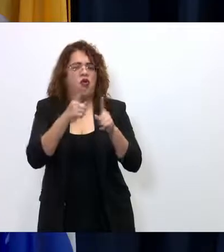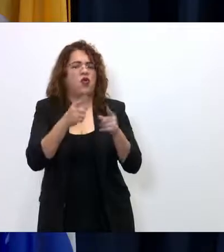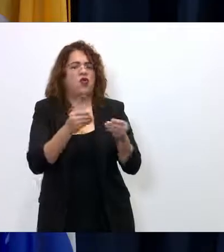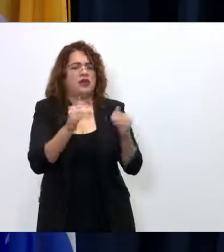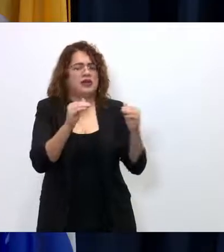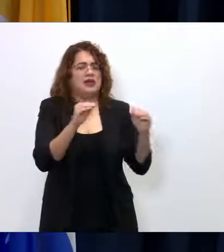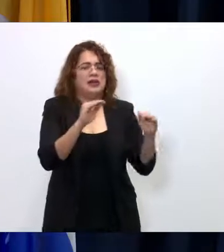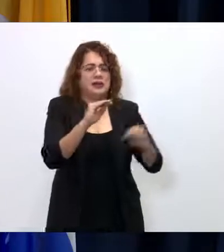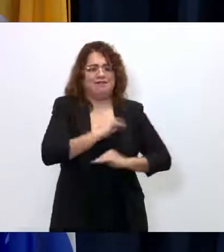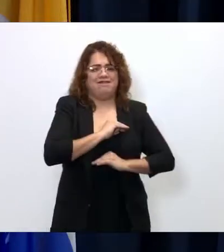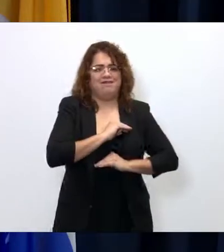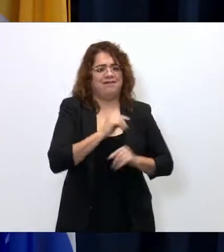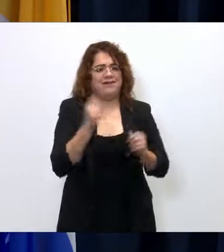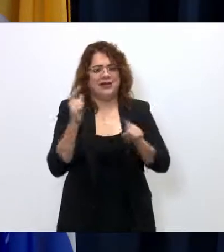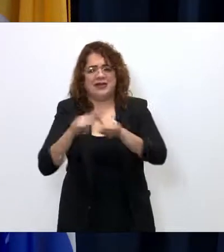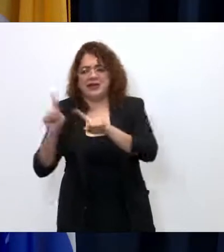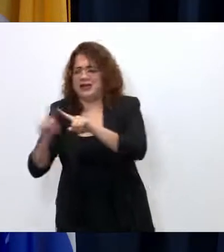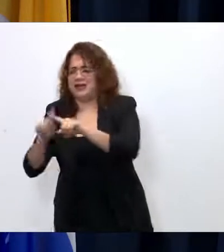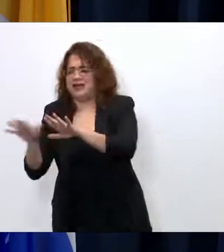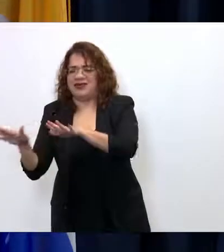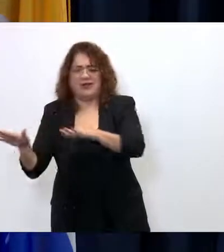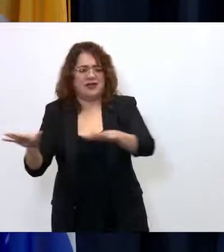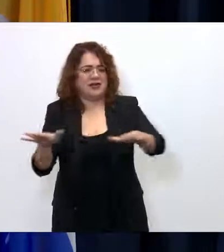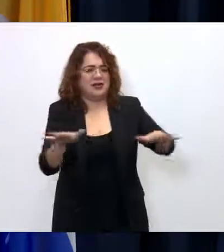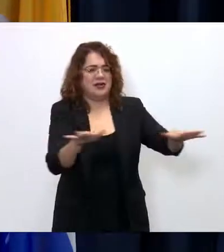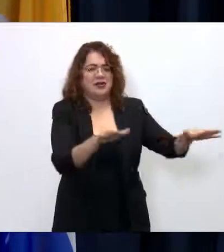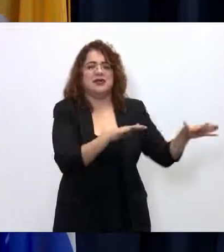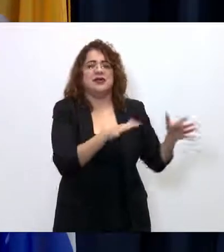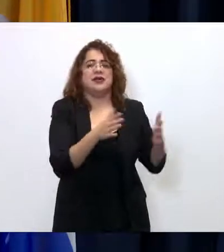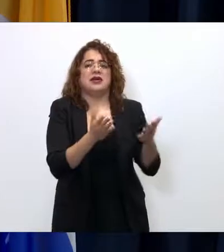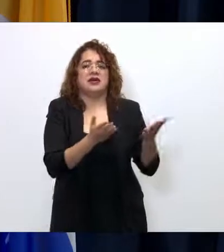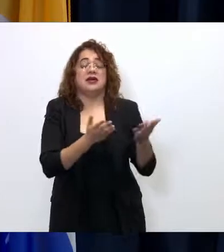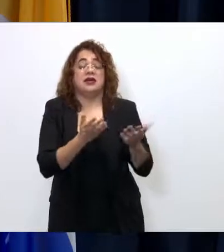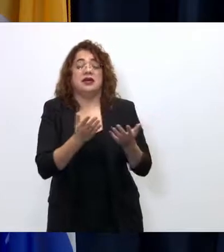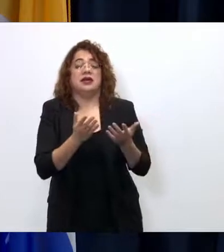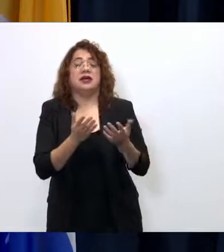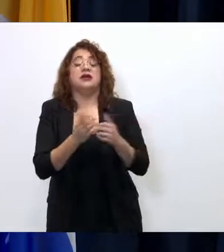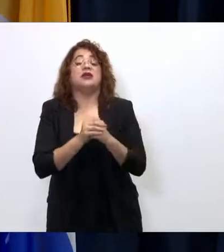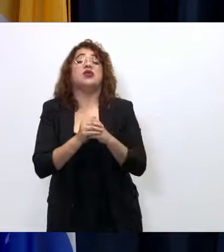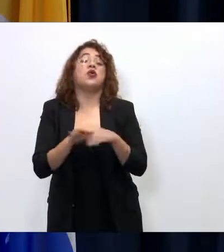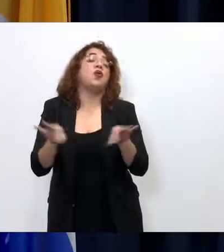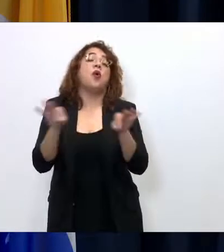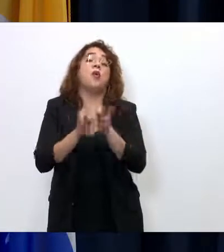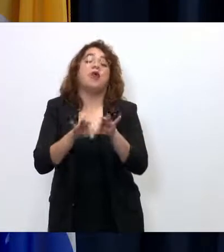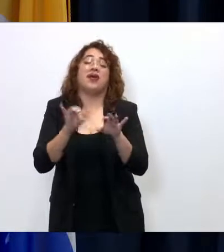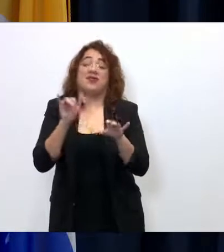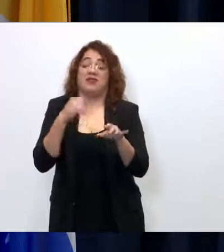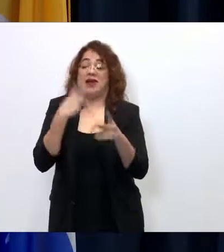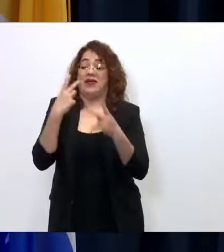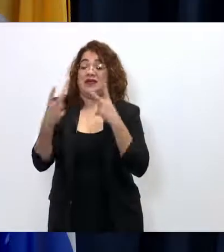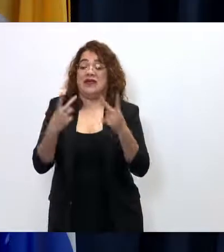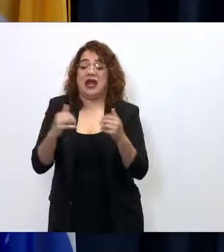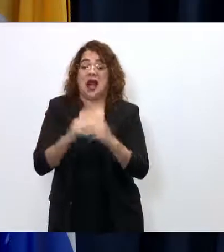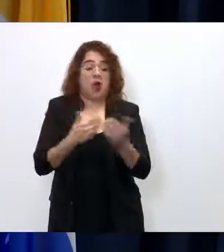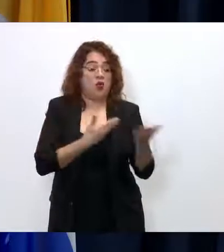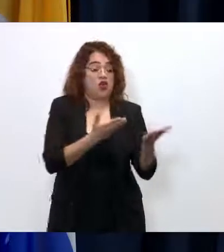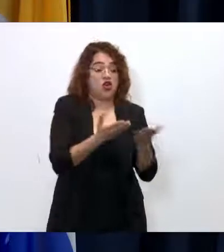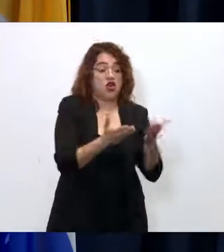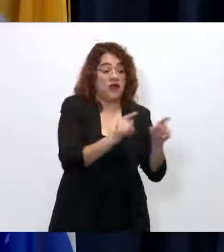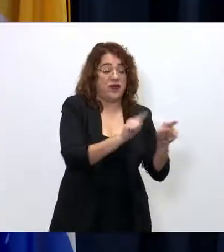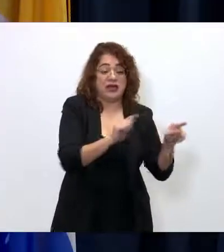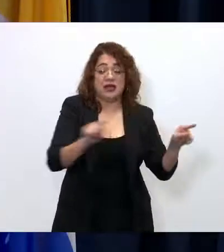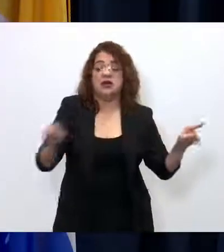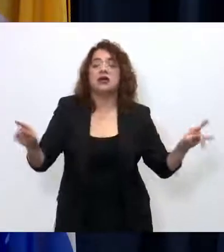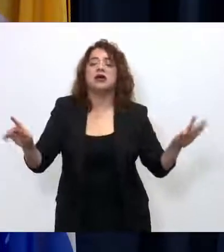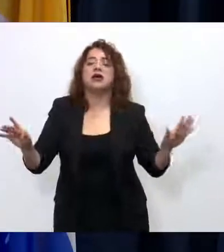sigue siendo un gran éxito. Le voy a dar información sobre, más información sobre la cantidad de personas